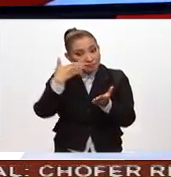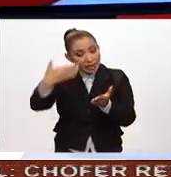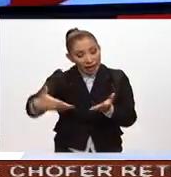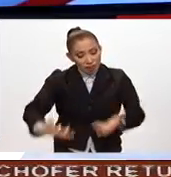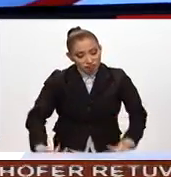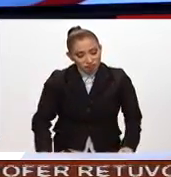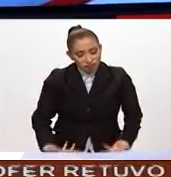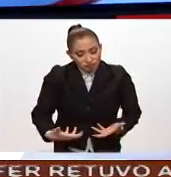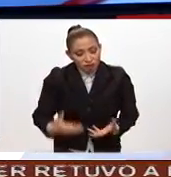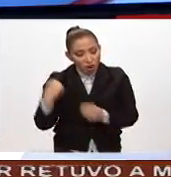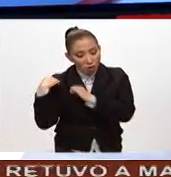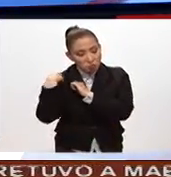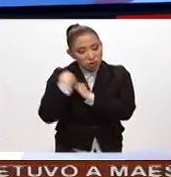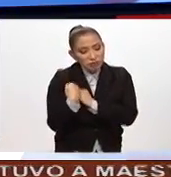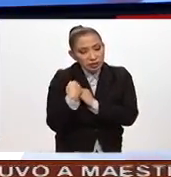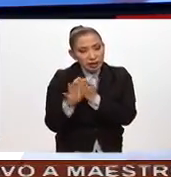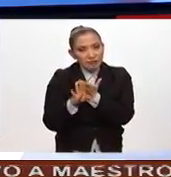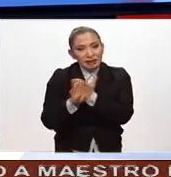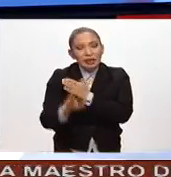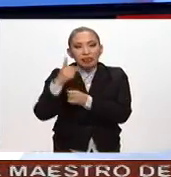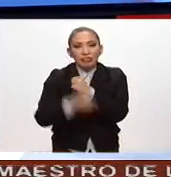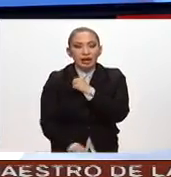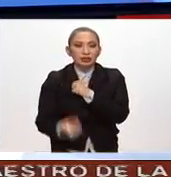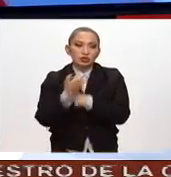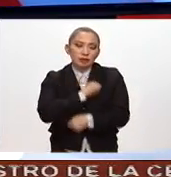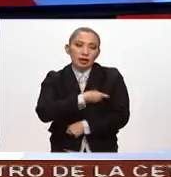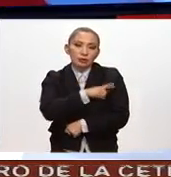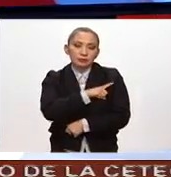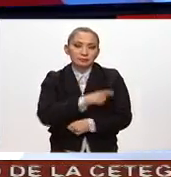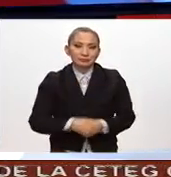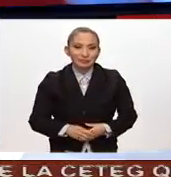correctamente, una mochila y evitar daños a la salud.